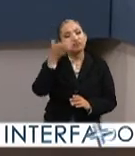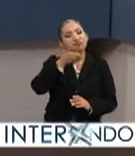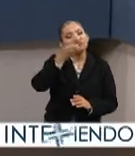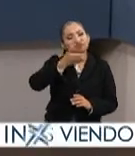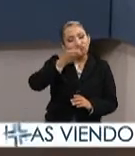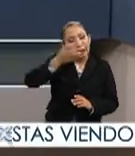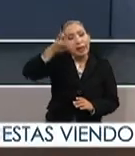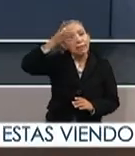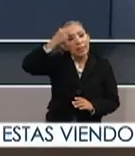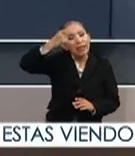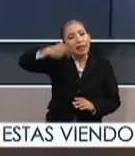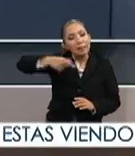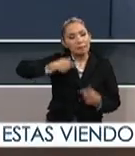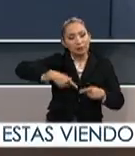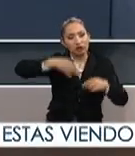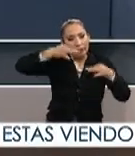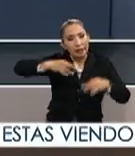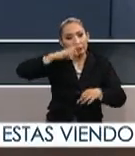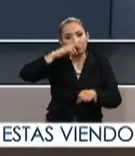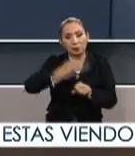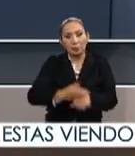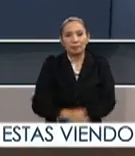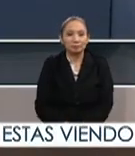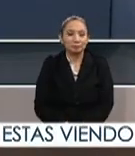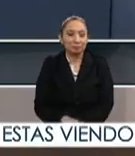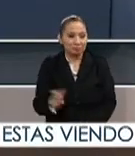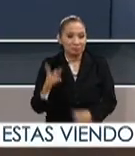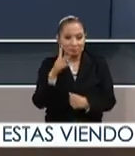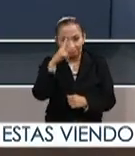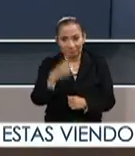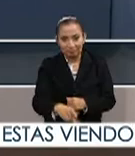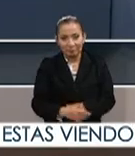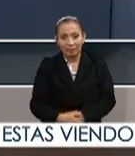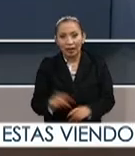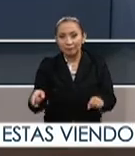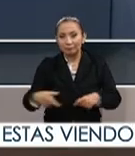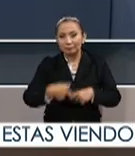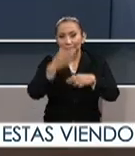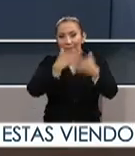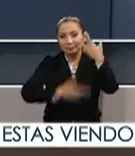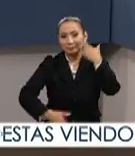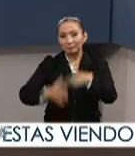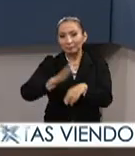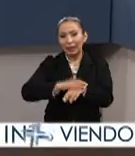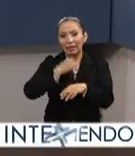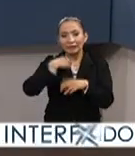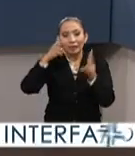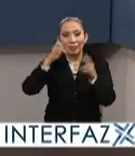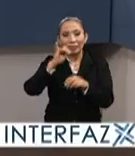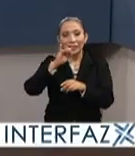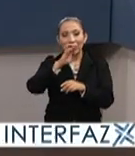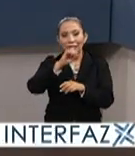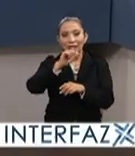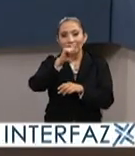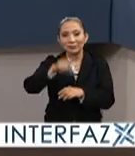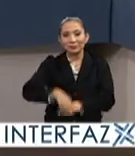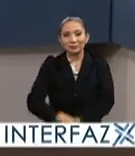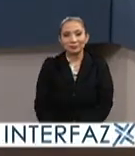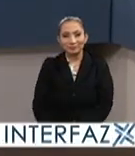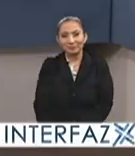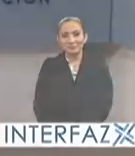cultura, hay que aprender a ser ciudadanos responsables de nuestro país. Hacemos una breve pausa y regresamos con más temas en Interfaz.